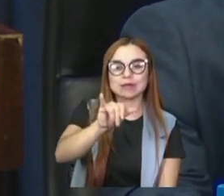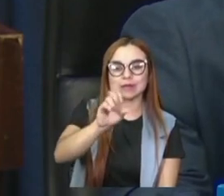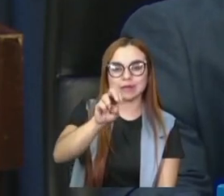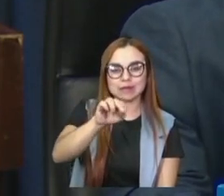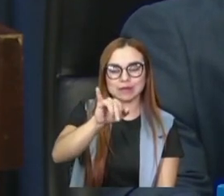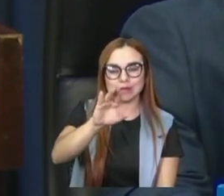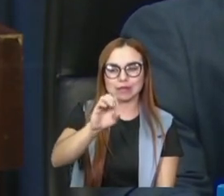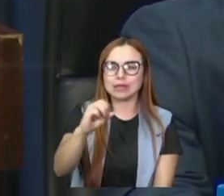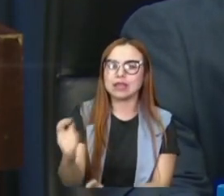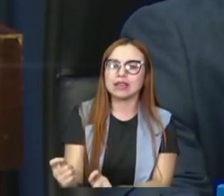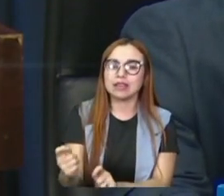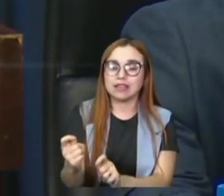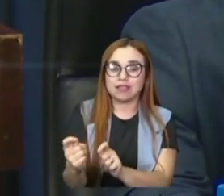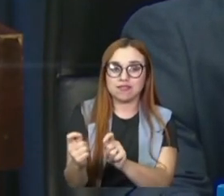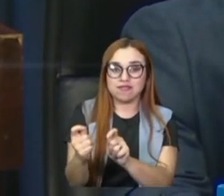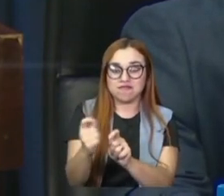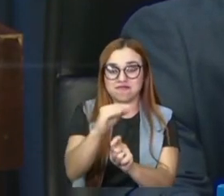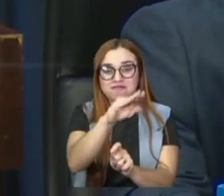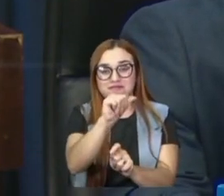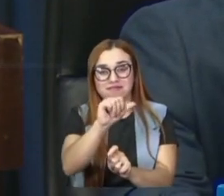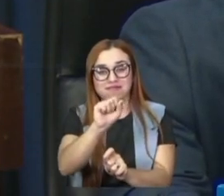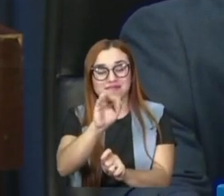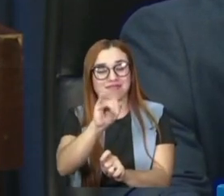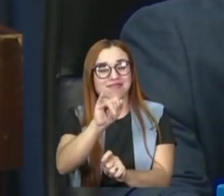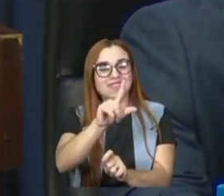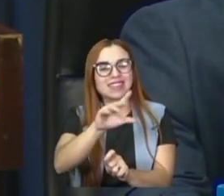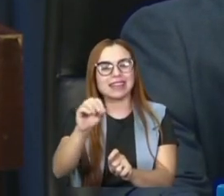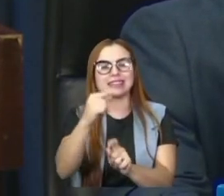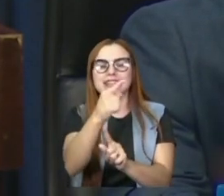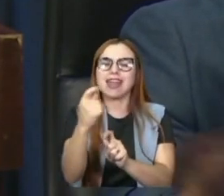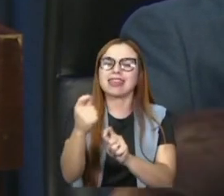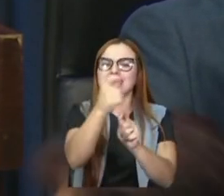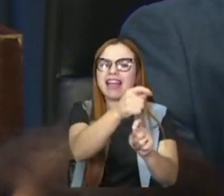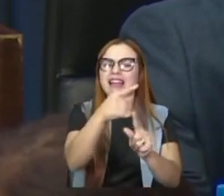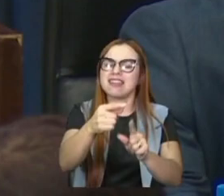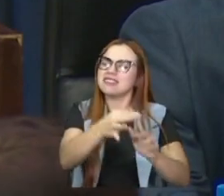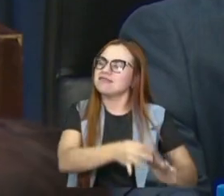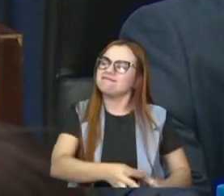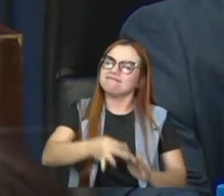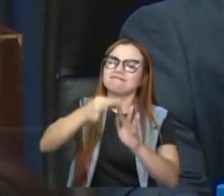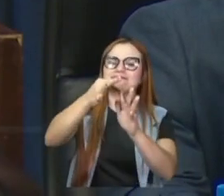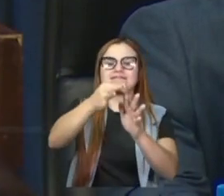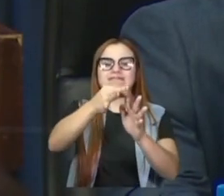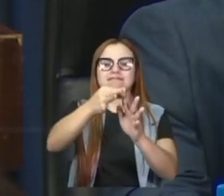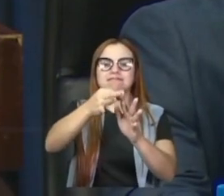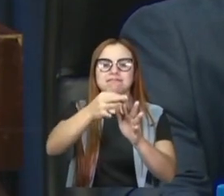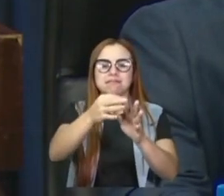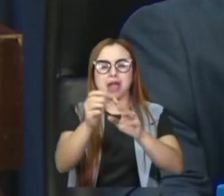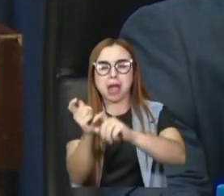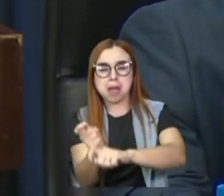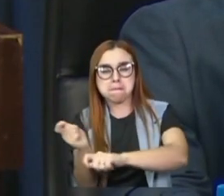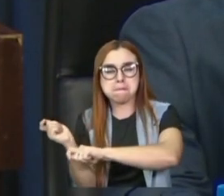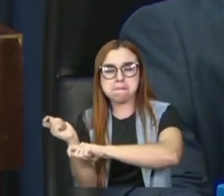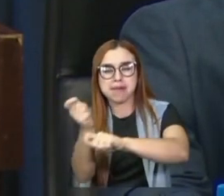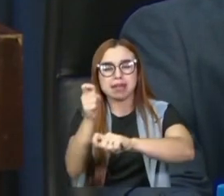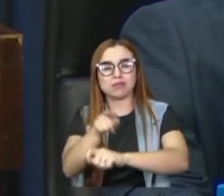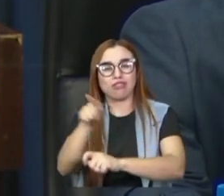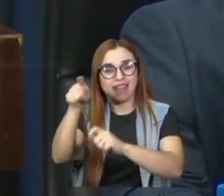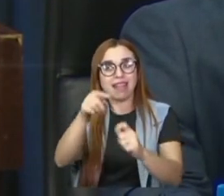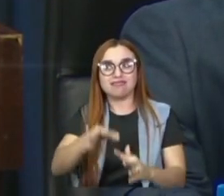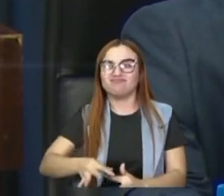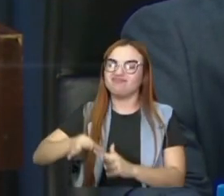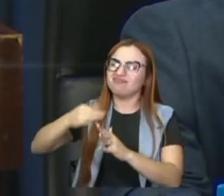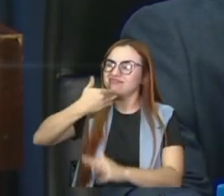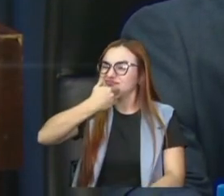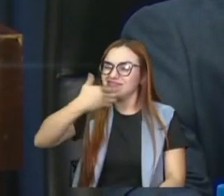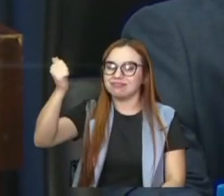primera medalla. Un aplauso para el mejor cerrador de la historia, Mariano Rivera, y un aplauso para la selección de Panamá